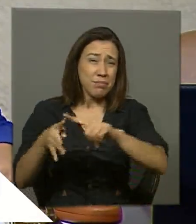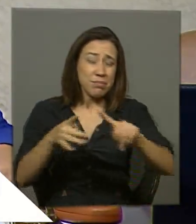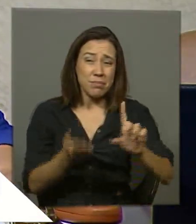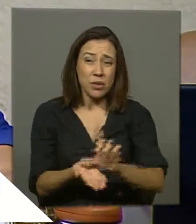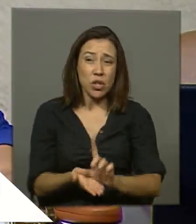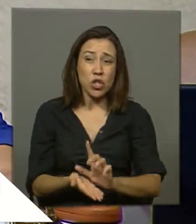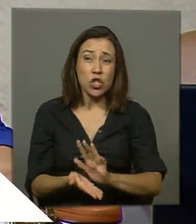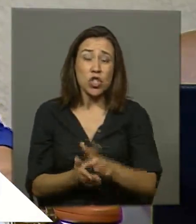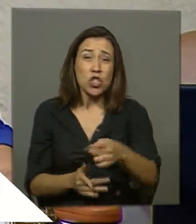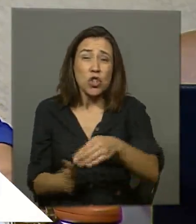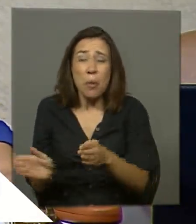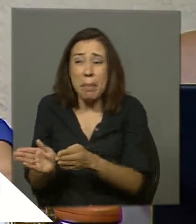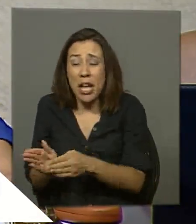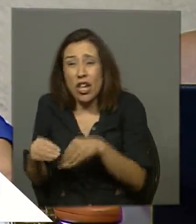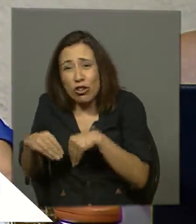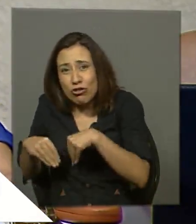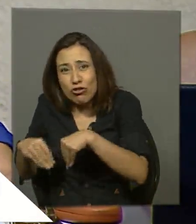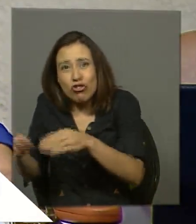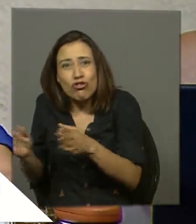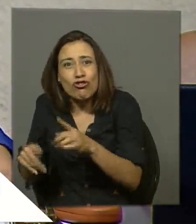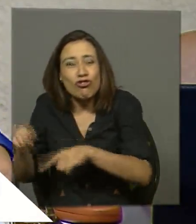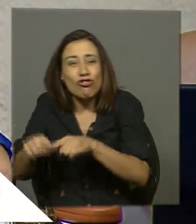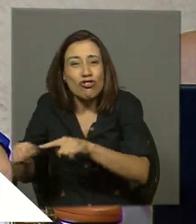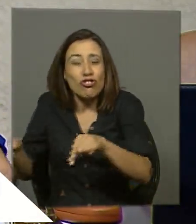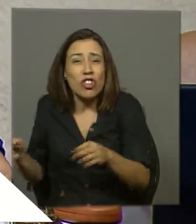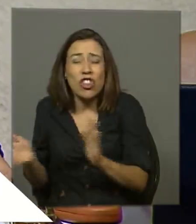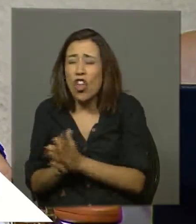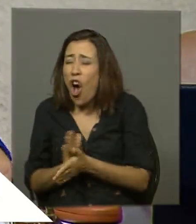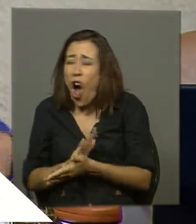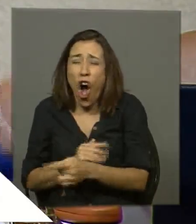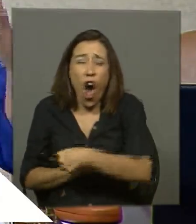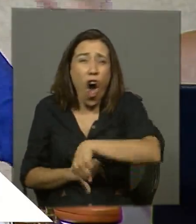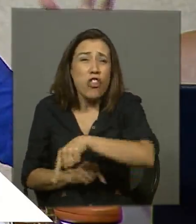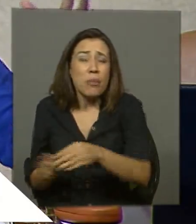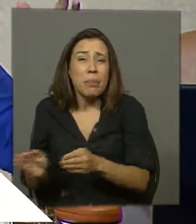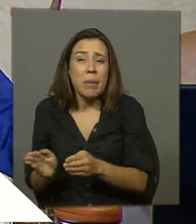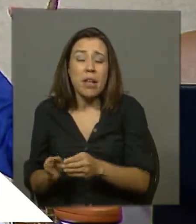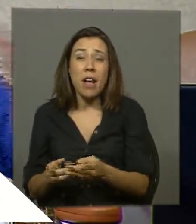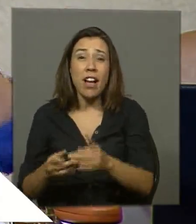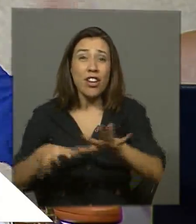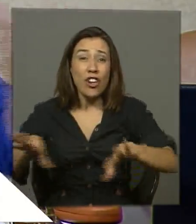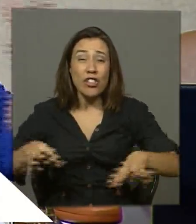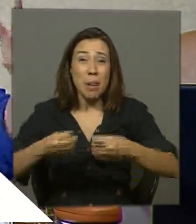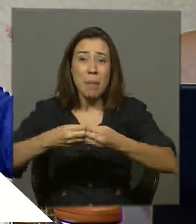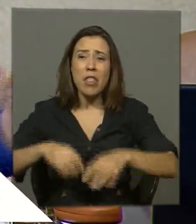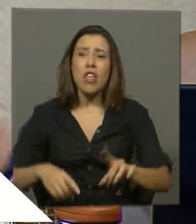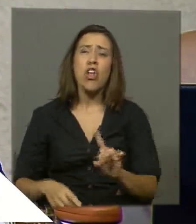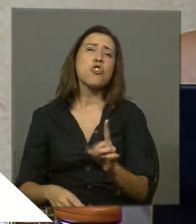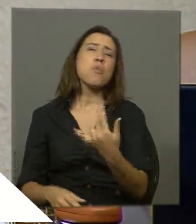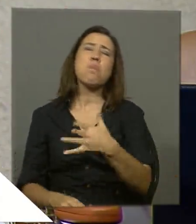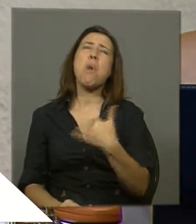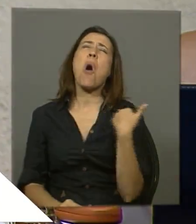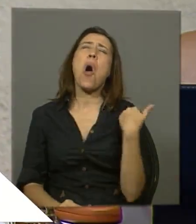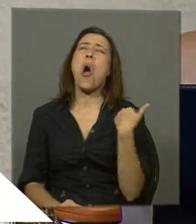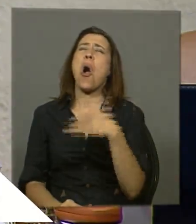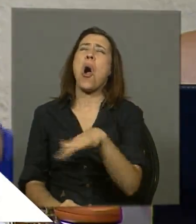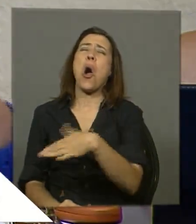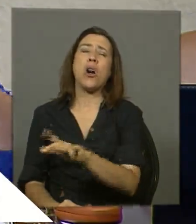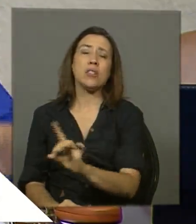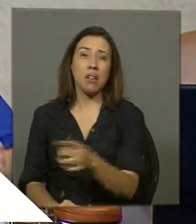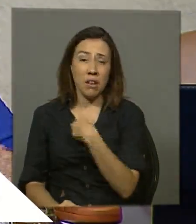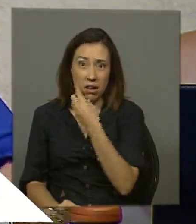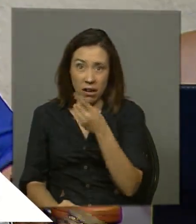todos pequeños agricultores todos todos pequeños agricultores que sus pérdidas no son importantes